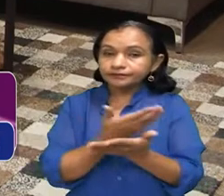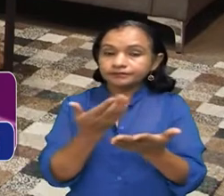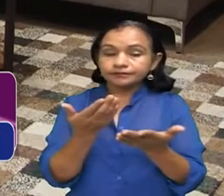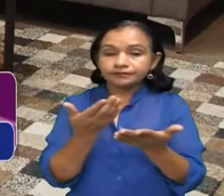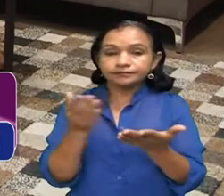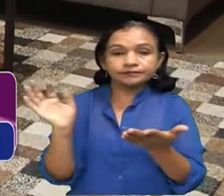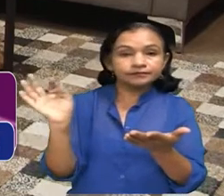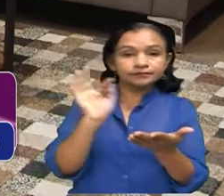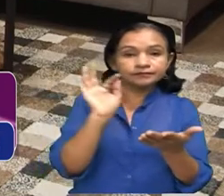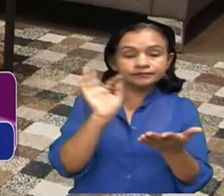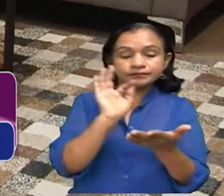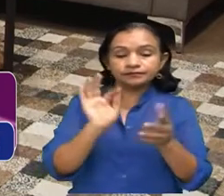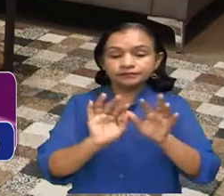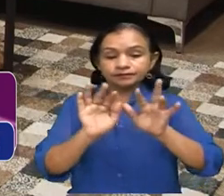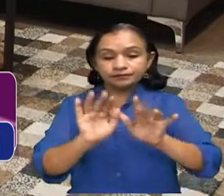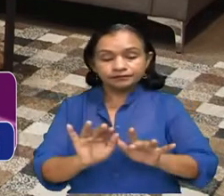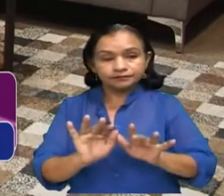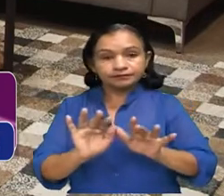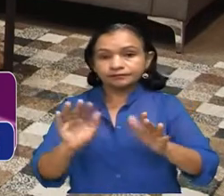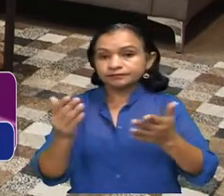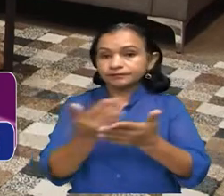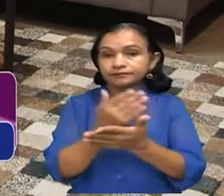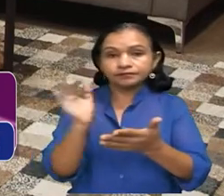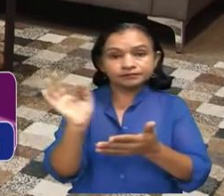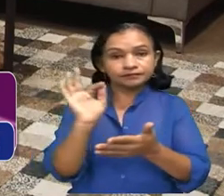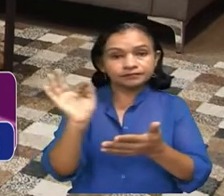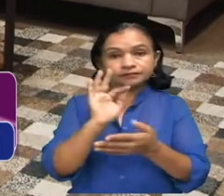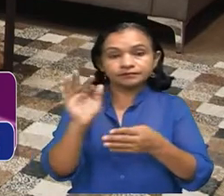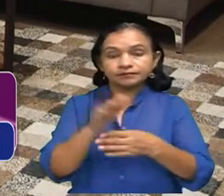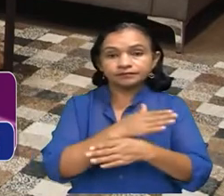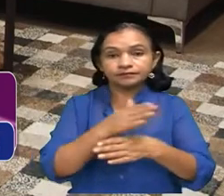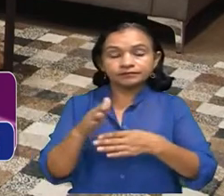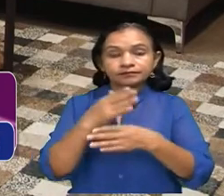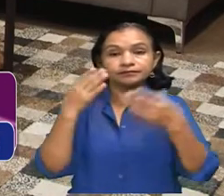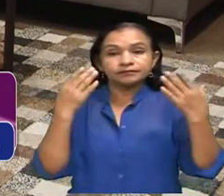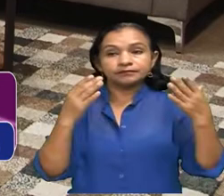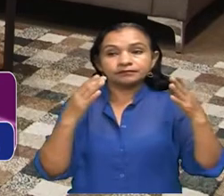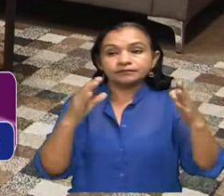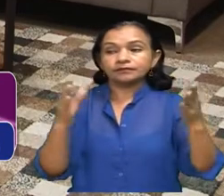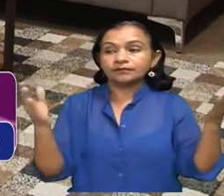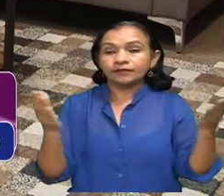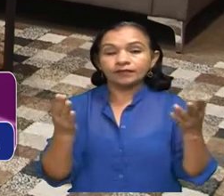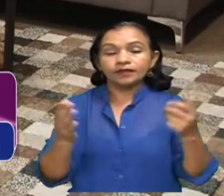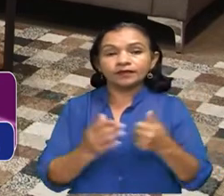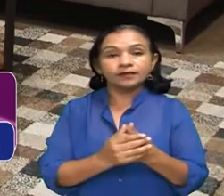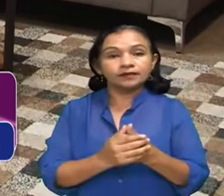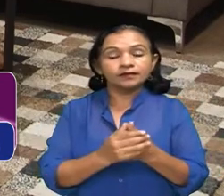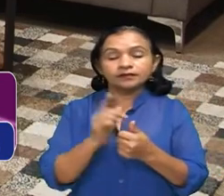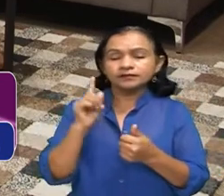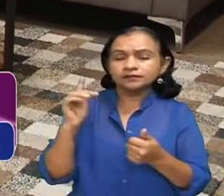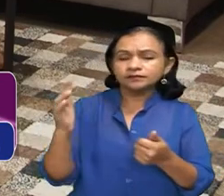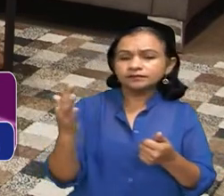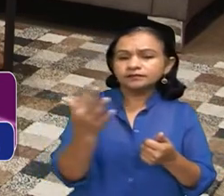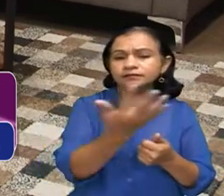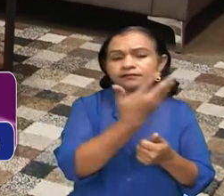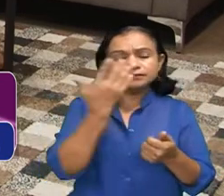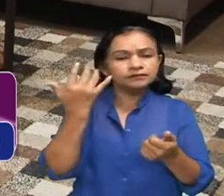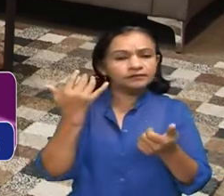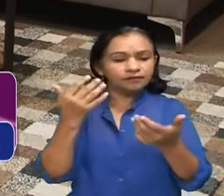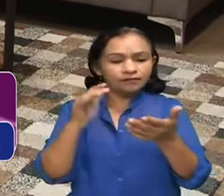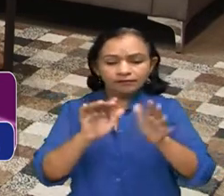de tecnología okay, y también darle ese tipo de todo lo tecnológico, es un